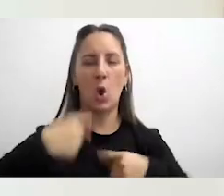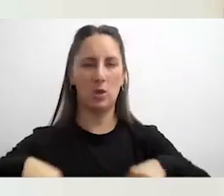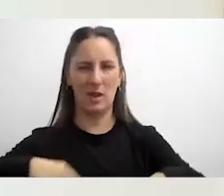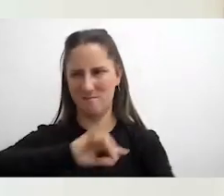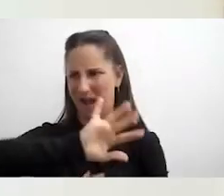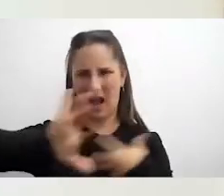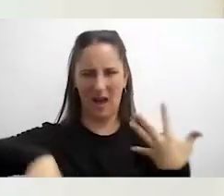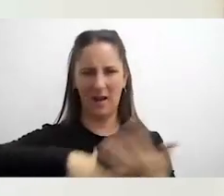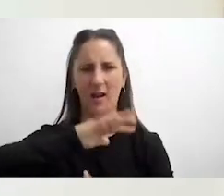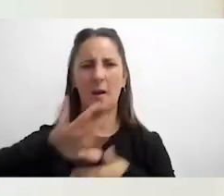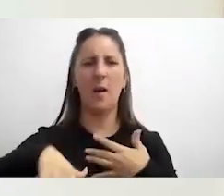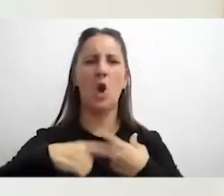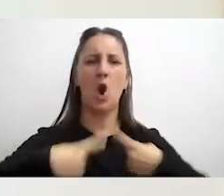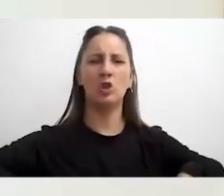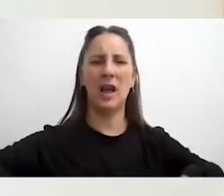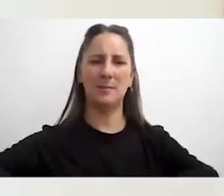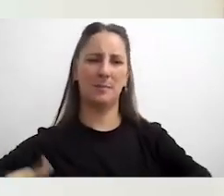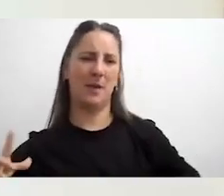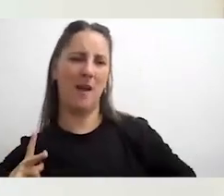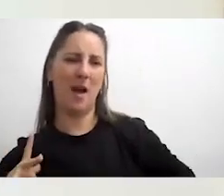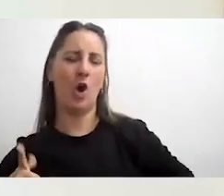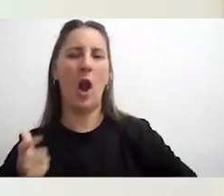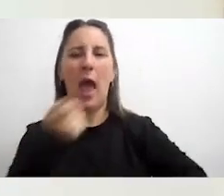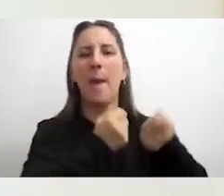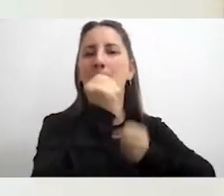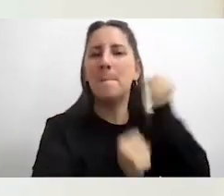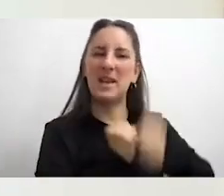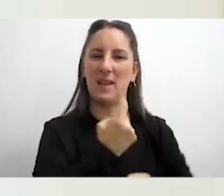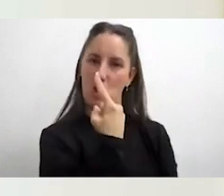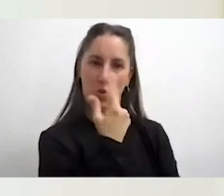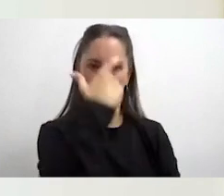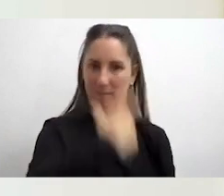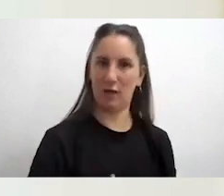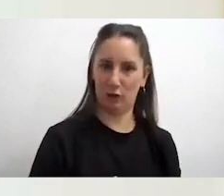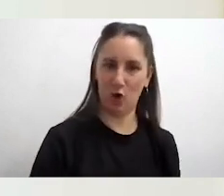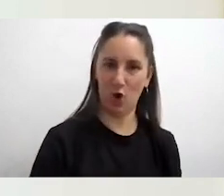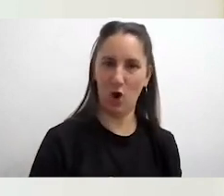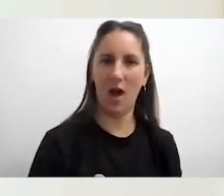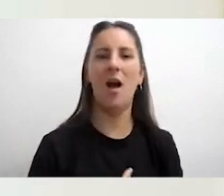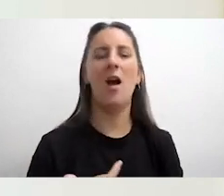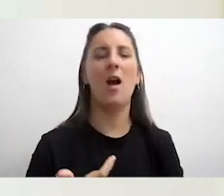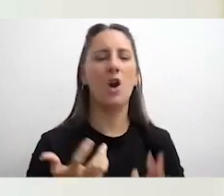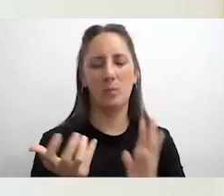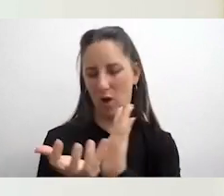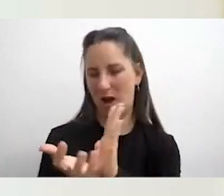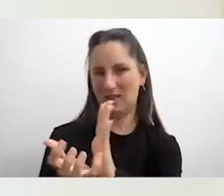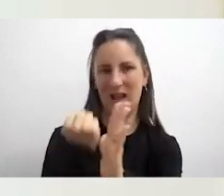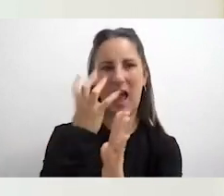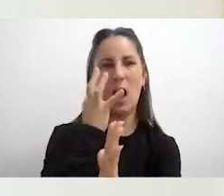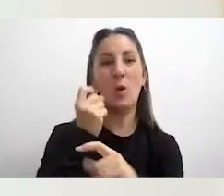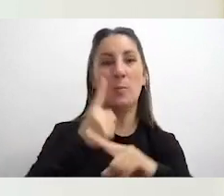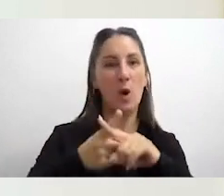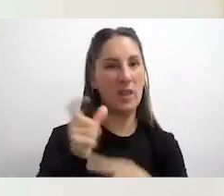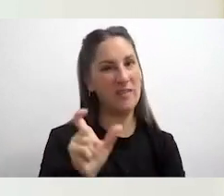lo personal con la unipersonal, y como que sacar algo como por diferencia yo no lo veo